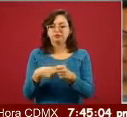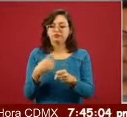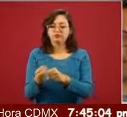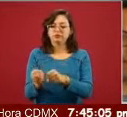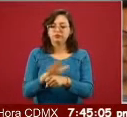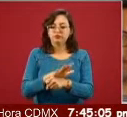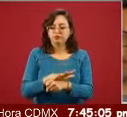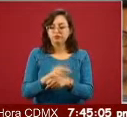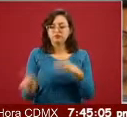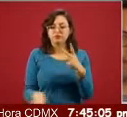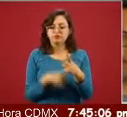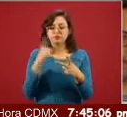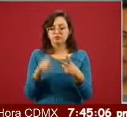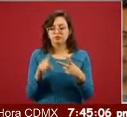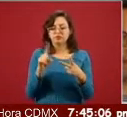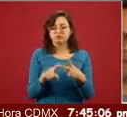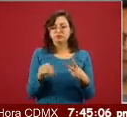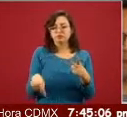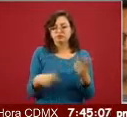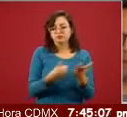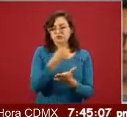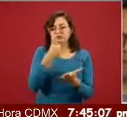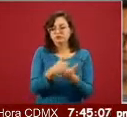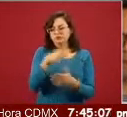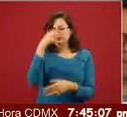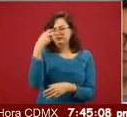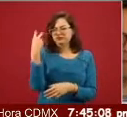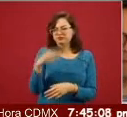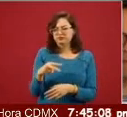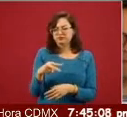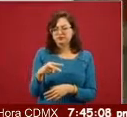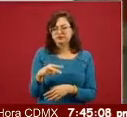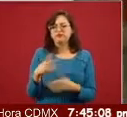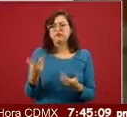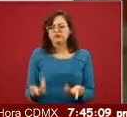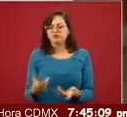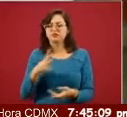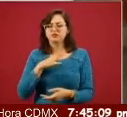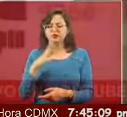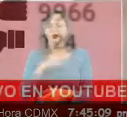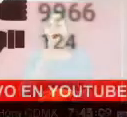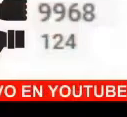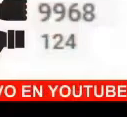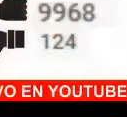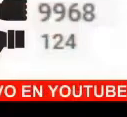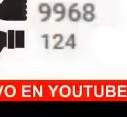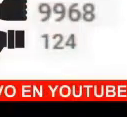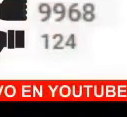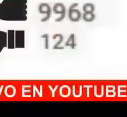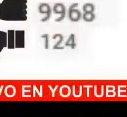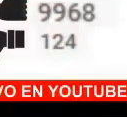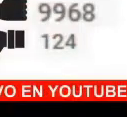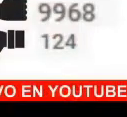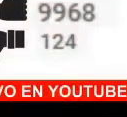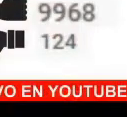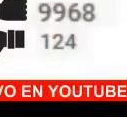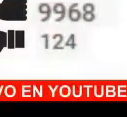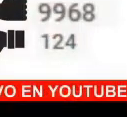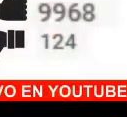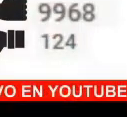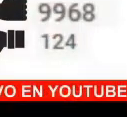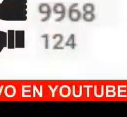por qué en el caso de la Ciudad de México se incluyó el acetaminofén, aparte del paracetamol, se incluyó